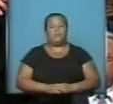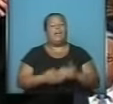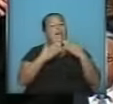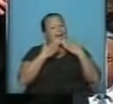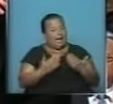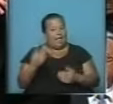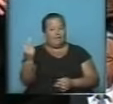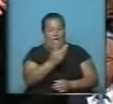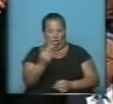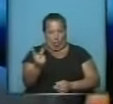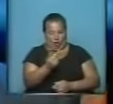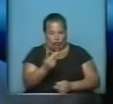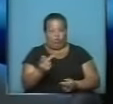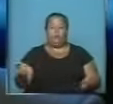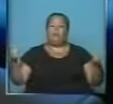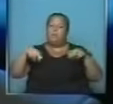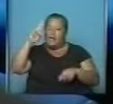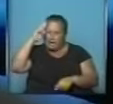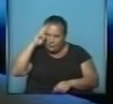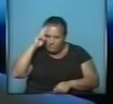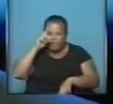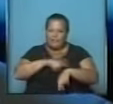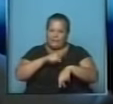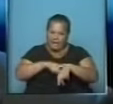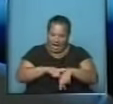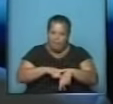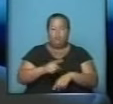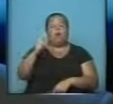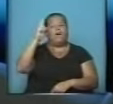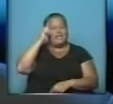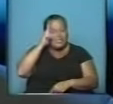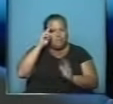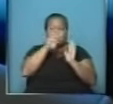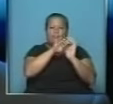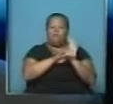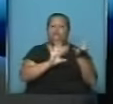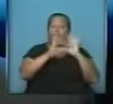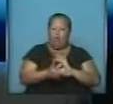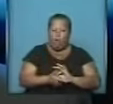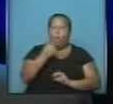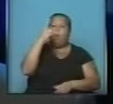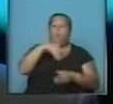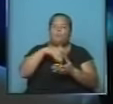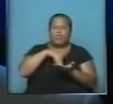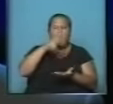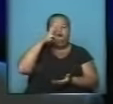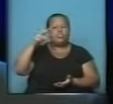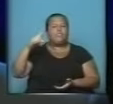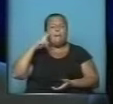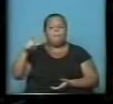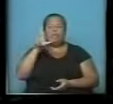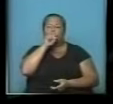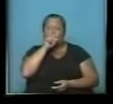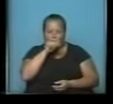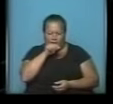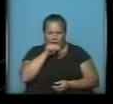Y agradecemos a los dos por haber respetado el tiempo, por haber respetado el manual de estilo. Hay 1.800.000